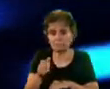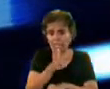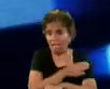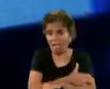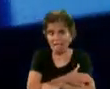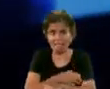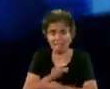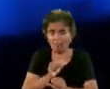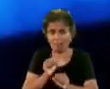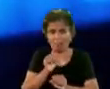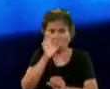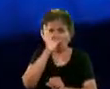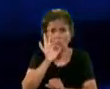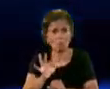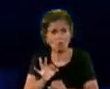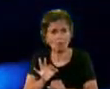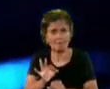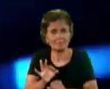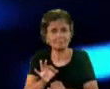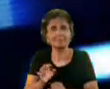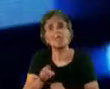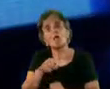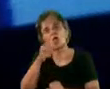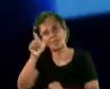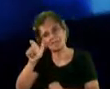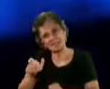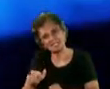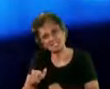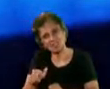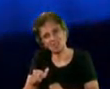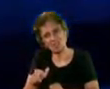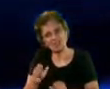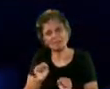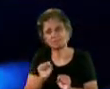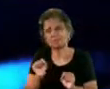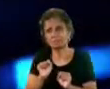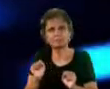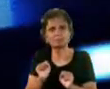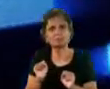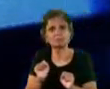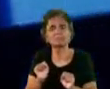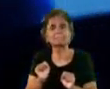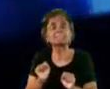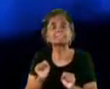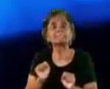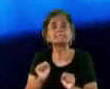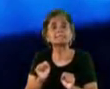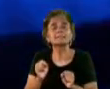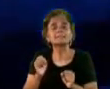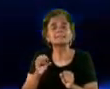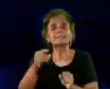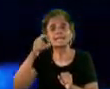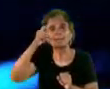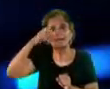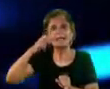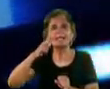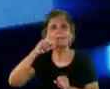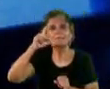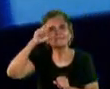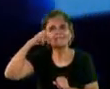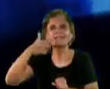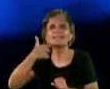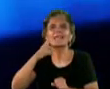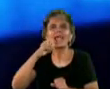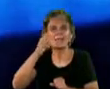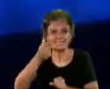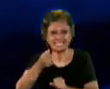en un paciente que ya tiene epilepsia, ¿sí? Y estaría muy bueno explicar esto, la epilepsia es una enfermedad neurológica, uh-huh, que